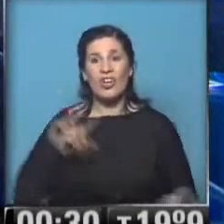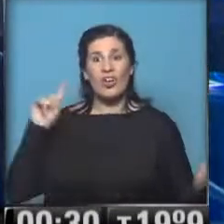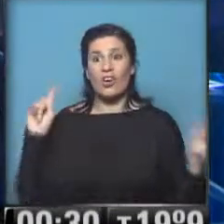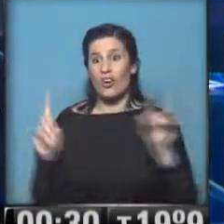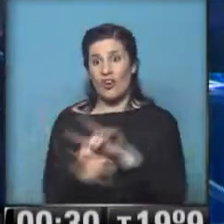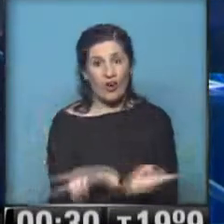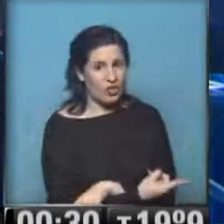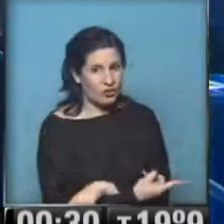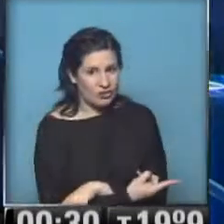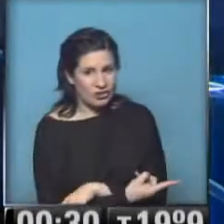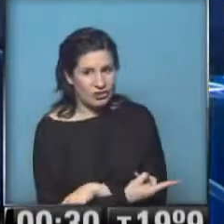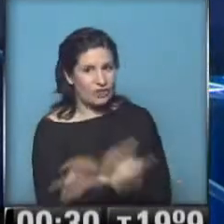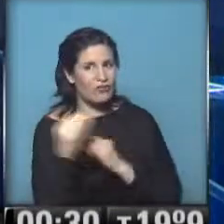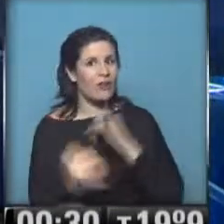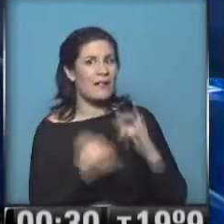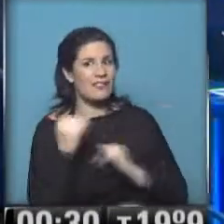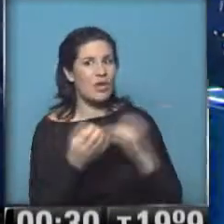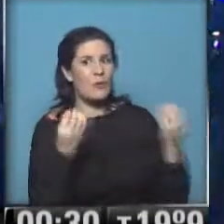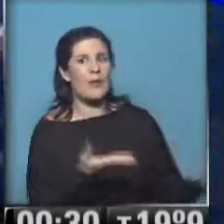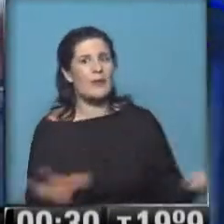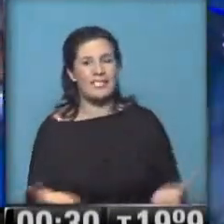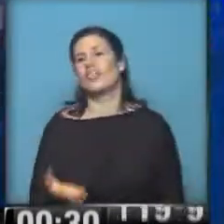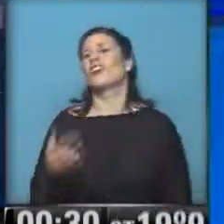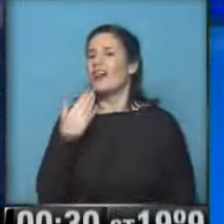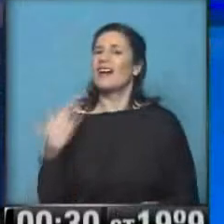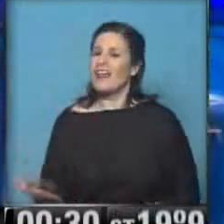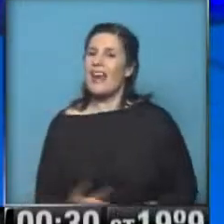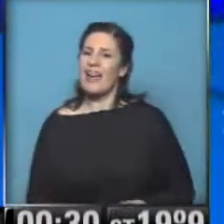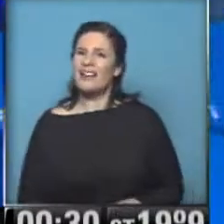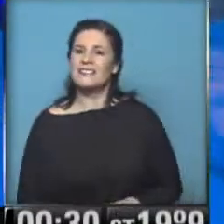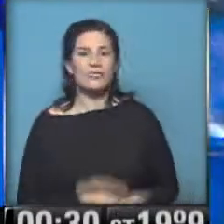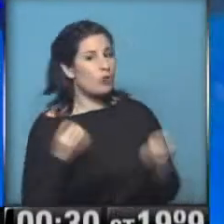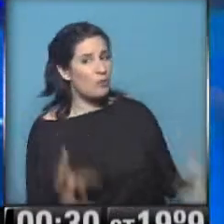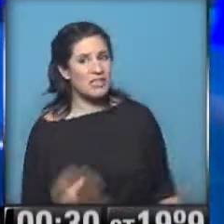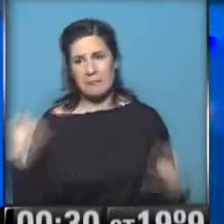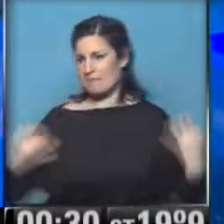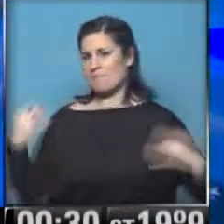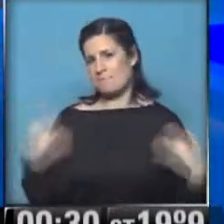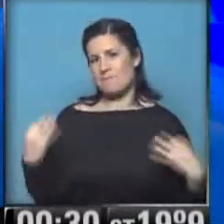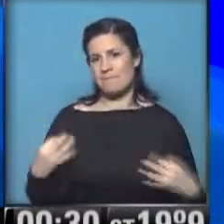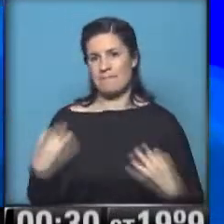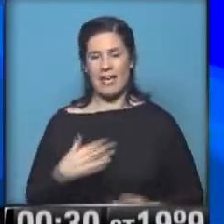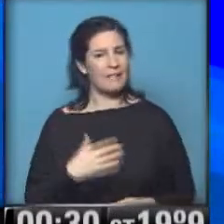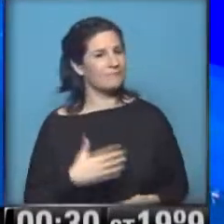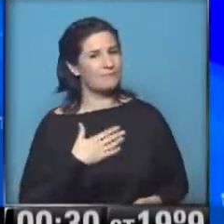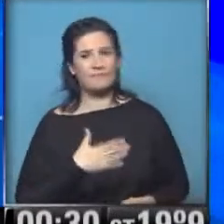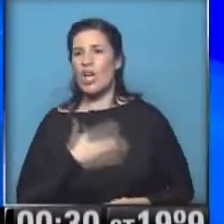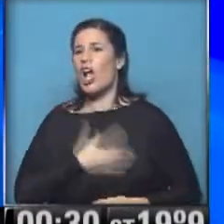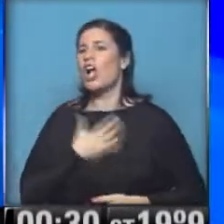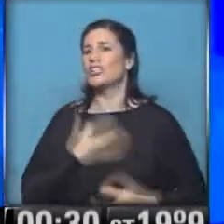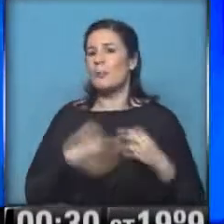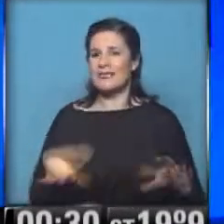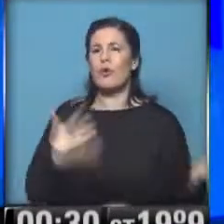Cambiamos el tono de la información. Bienvenido. Bienvenido. Bienvenido. Muy bien, muy bien. Muy bien, bienvenido. Un placer. Empecemos con el